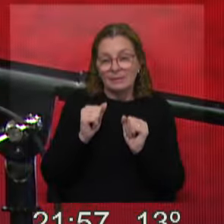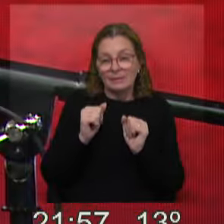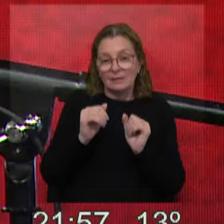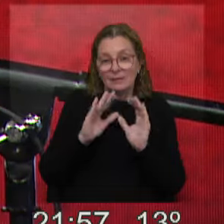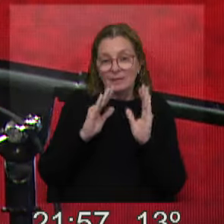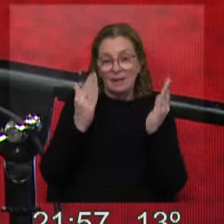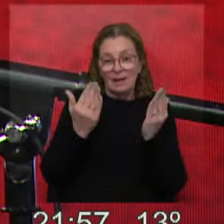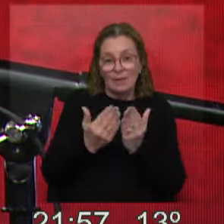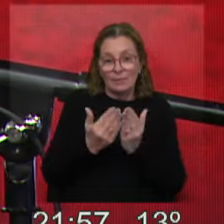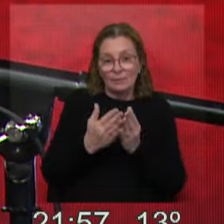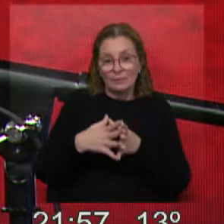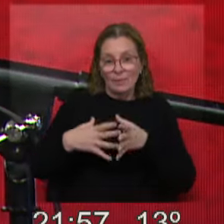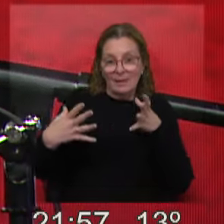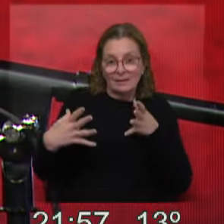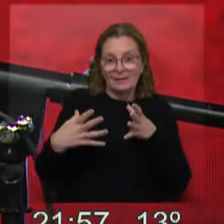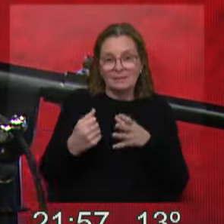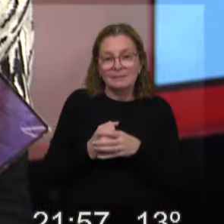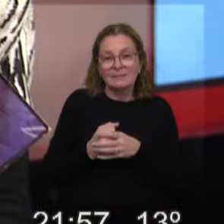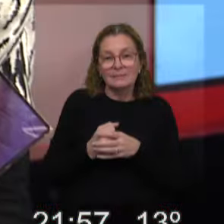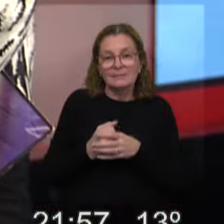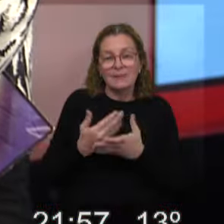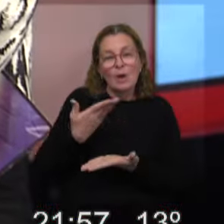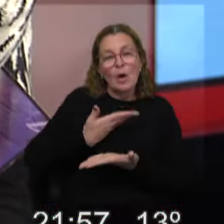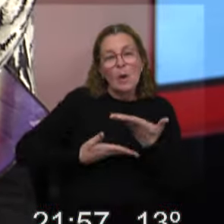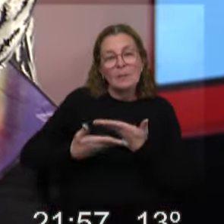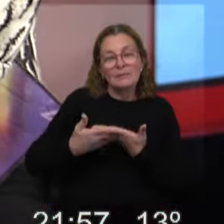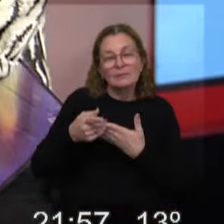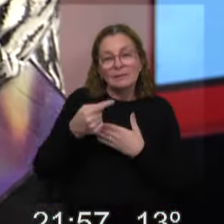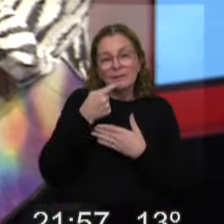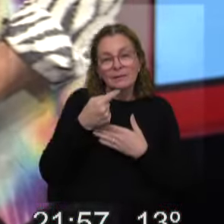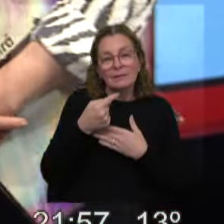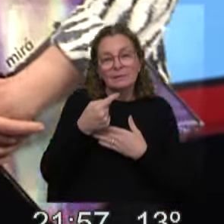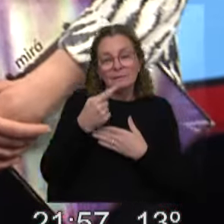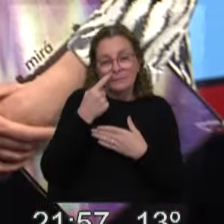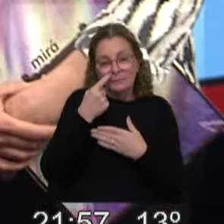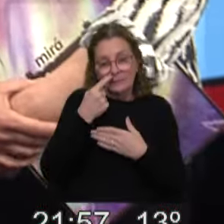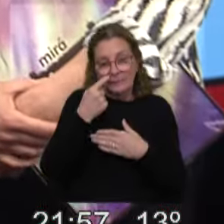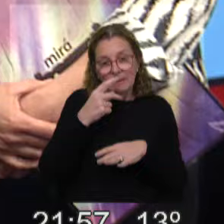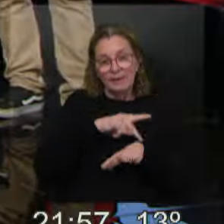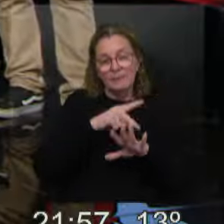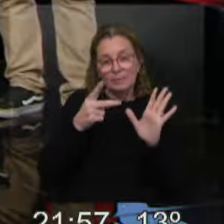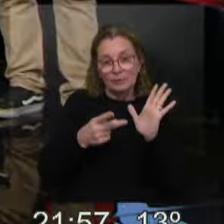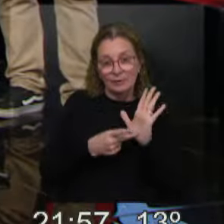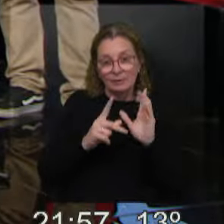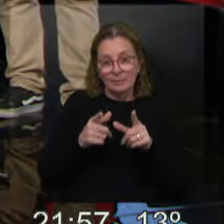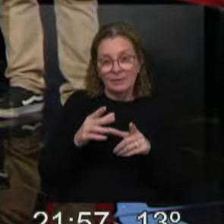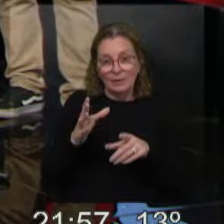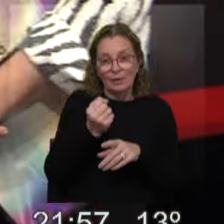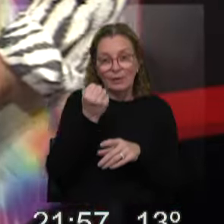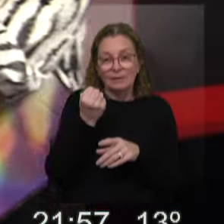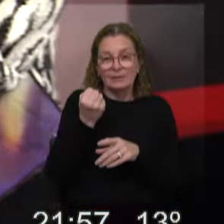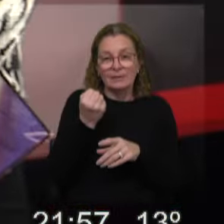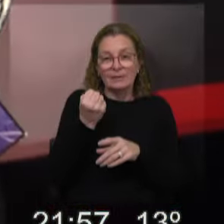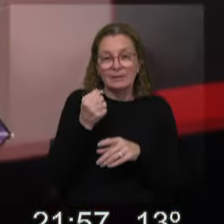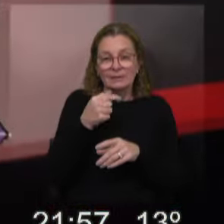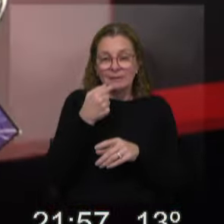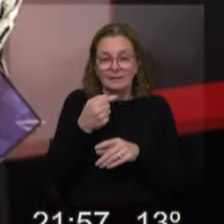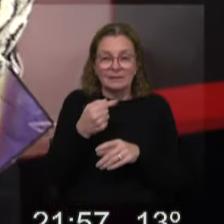mundo más grande. Bueno, que nos queda, bueno, Julia, yo te digo, Julia, que es el proyecto, sí, que también lograste atravesar